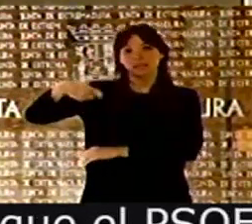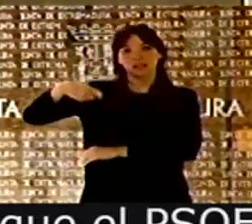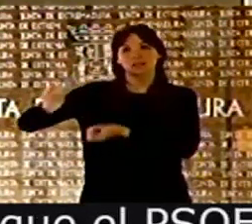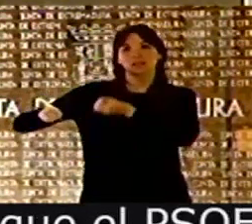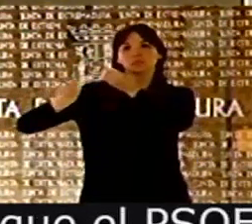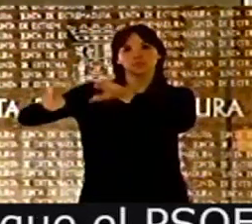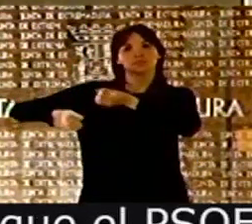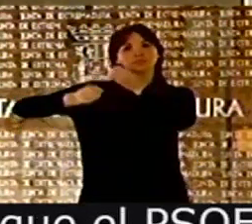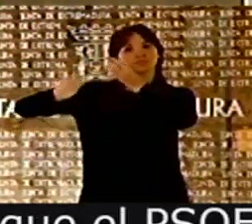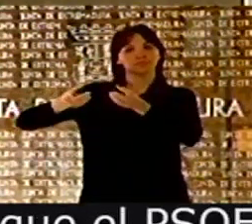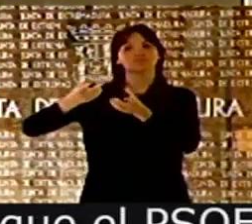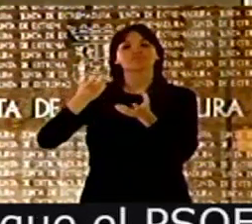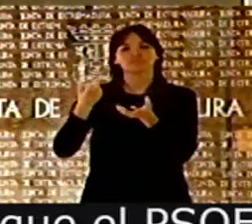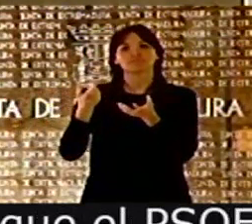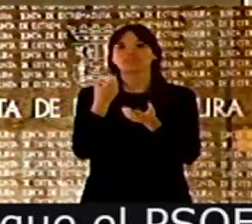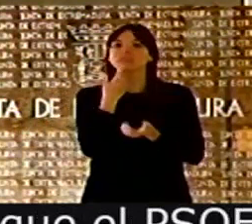manifiesto